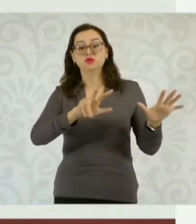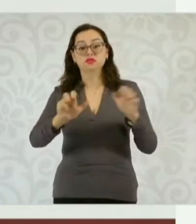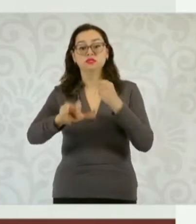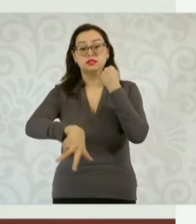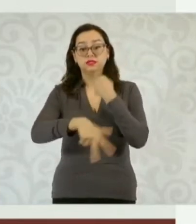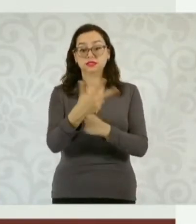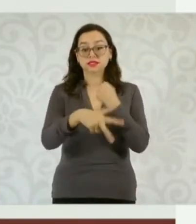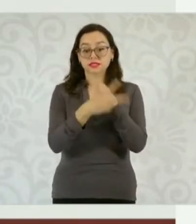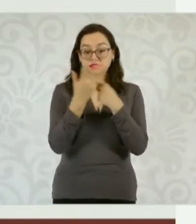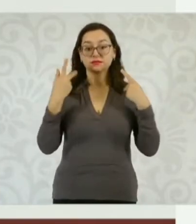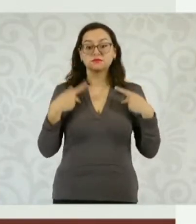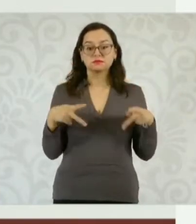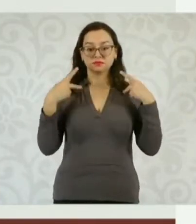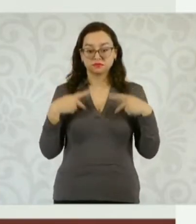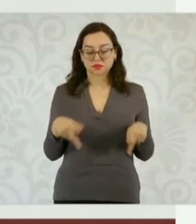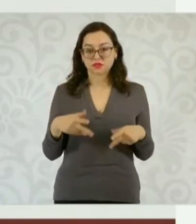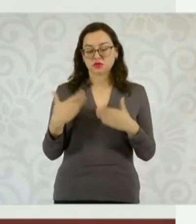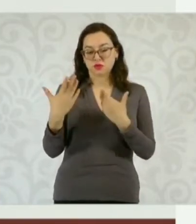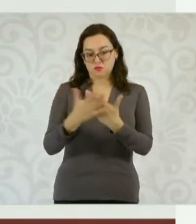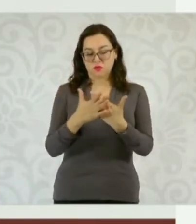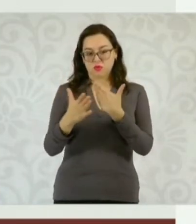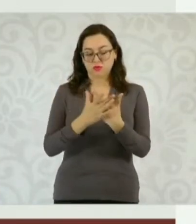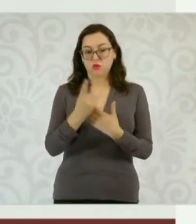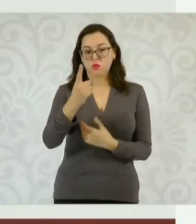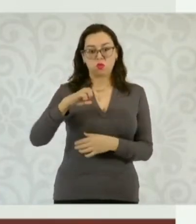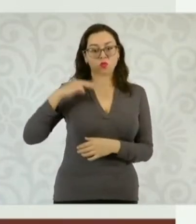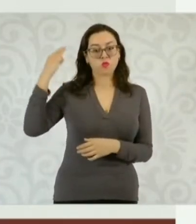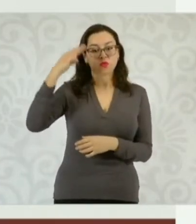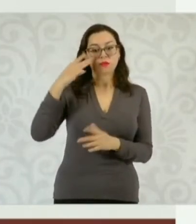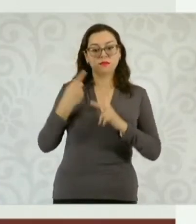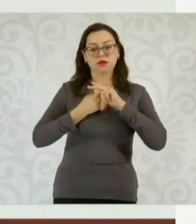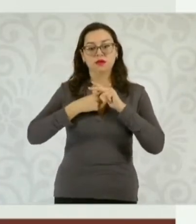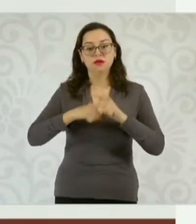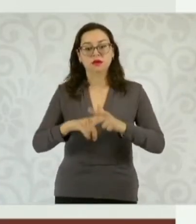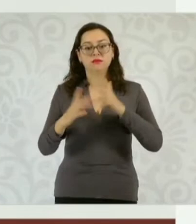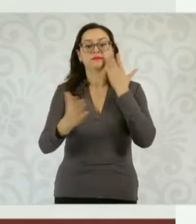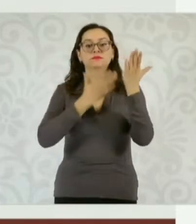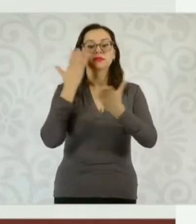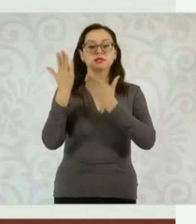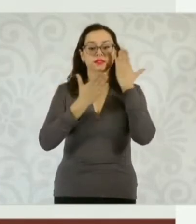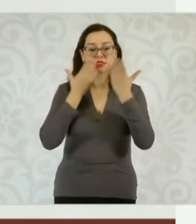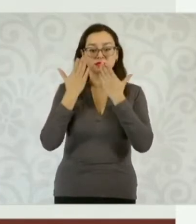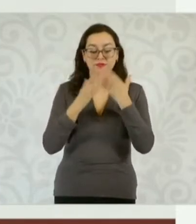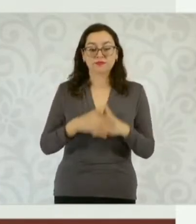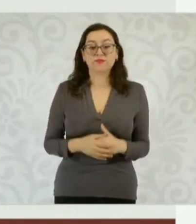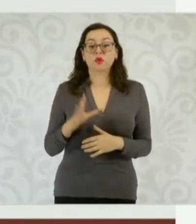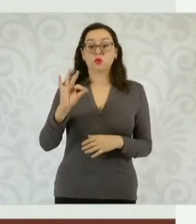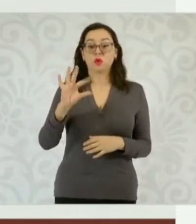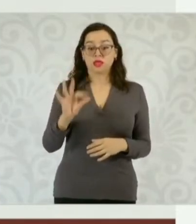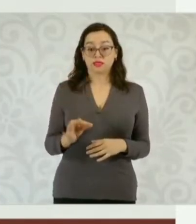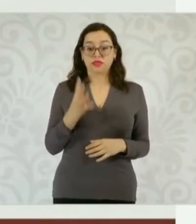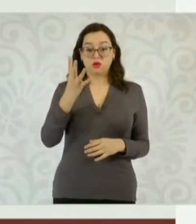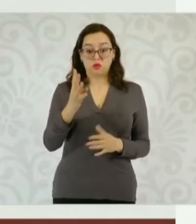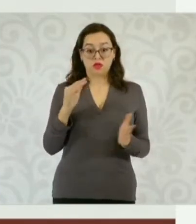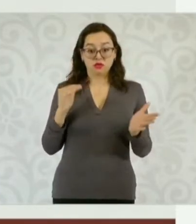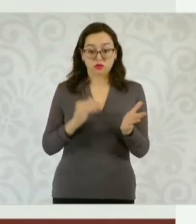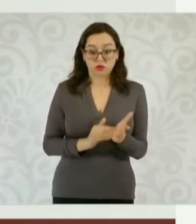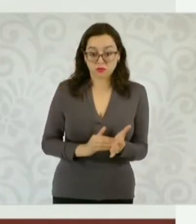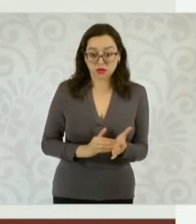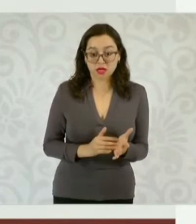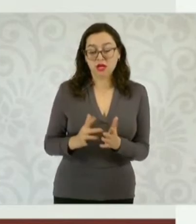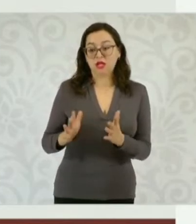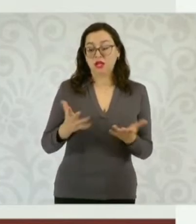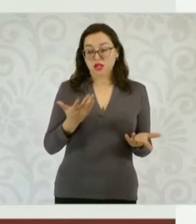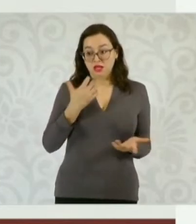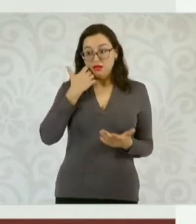9,813 quienes inician ahora el 1 de marzo su formación. Es decir, de los 44,000 sustentantes, de los